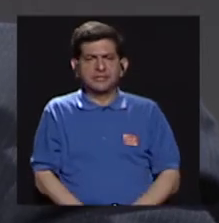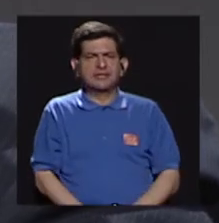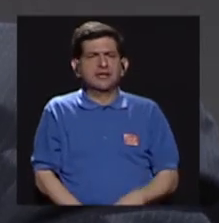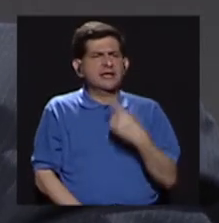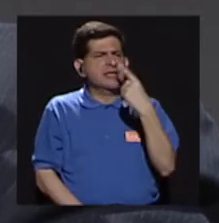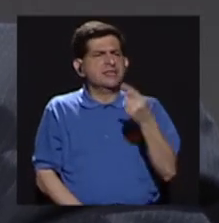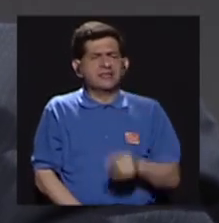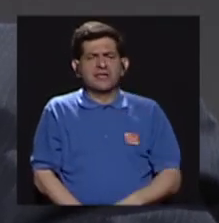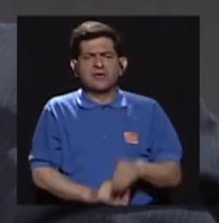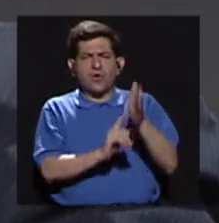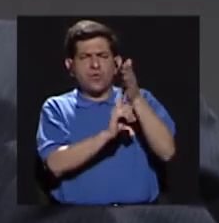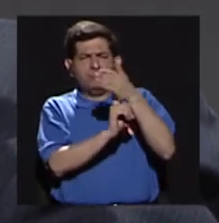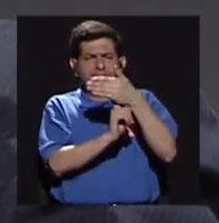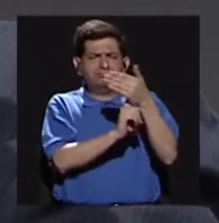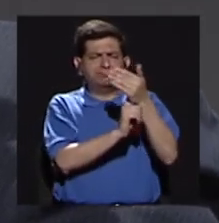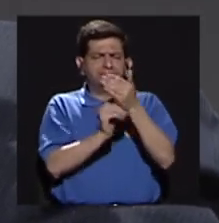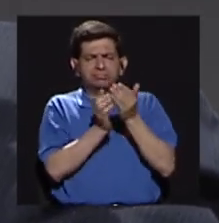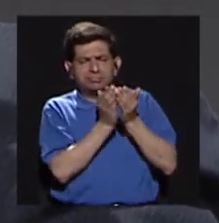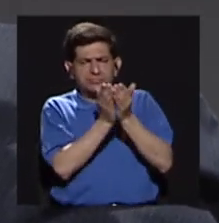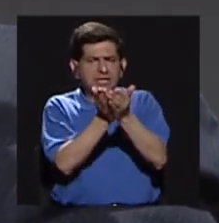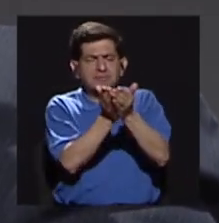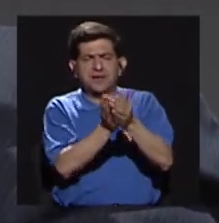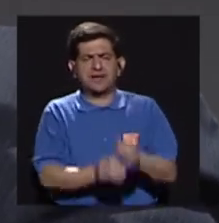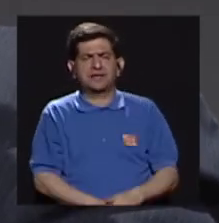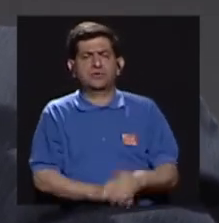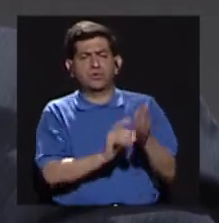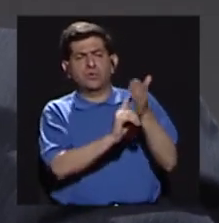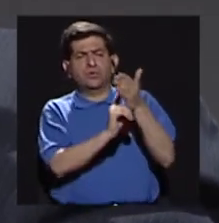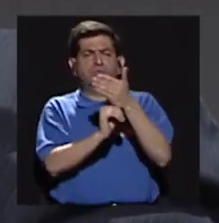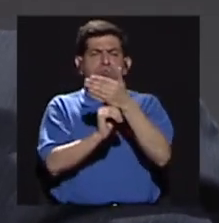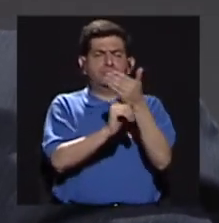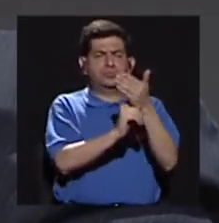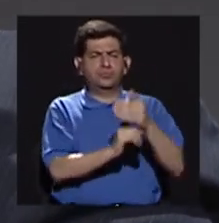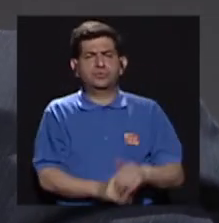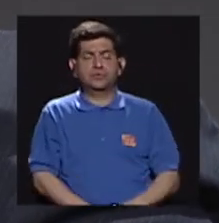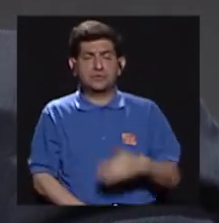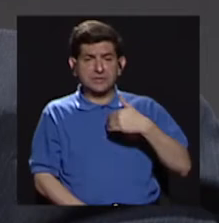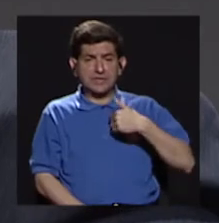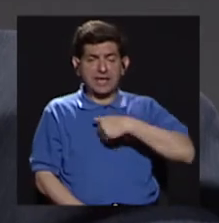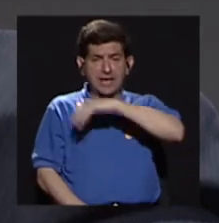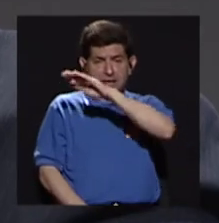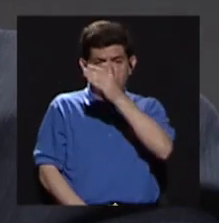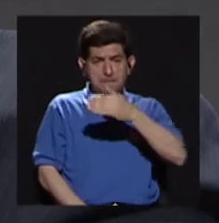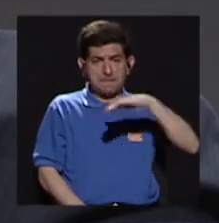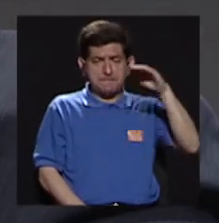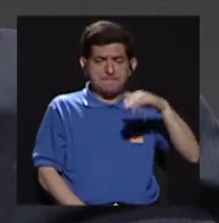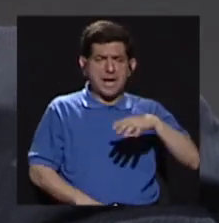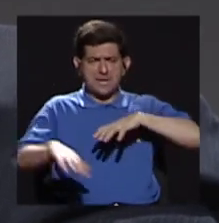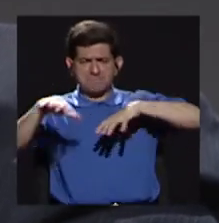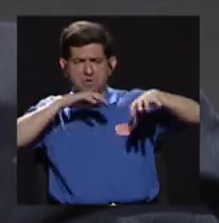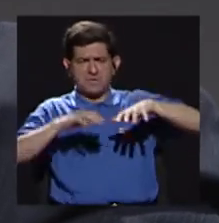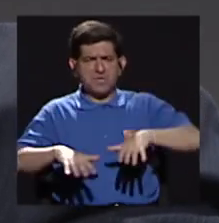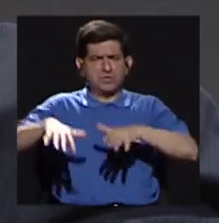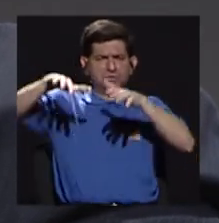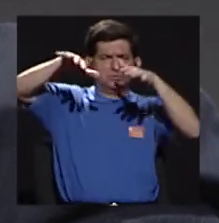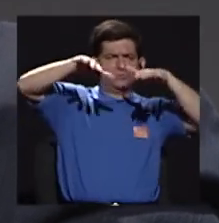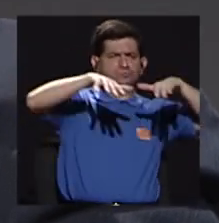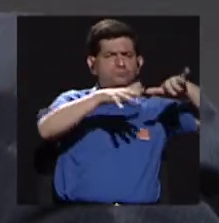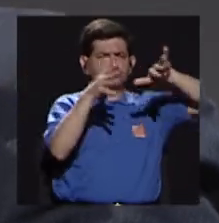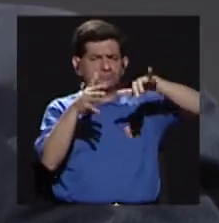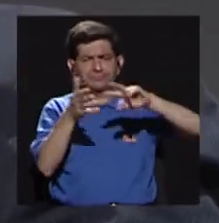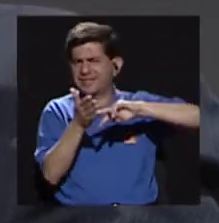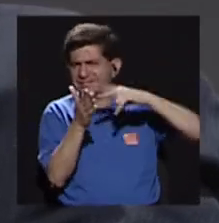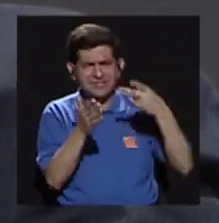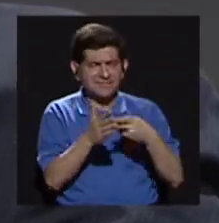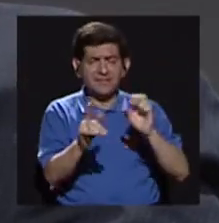que dijo va en un mar proceloso es decir un mar tempestuoso lleno